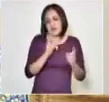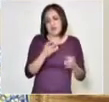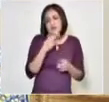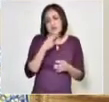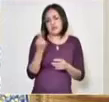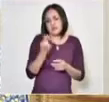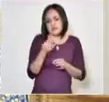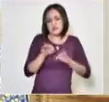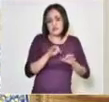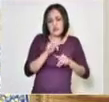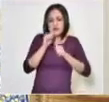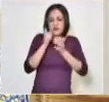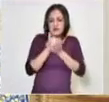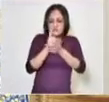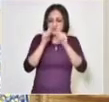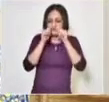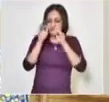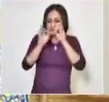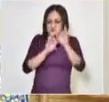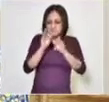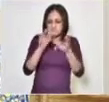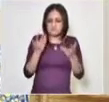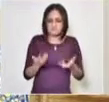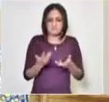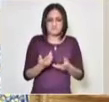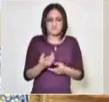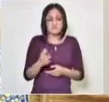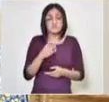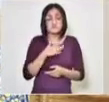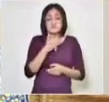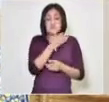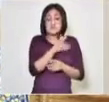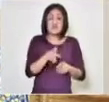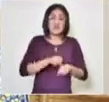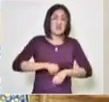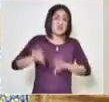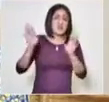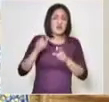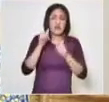es un proceso, pero lo estamos abordando. Nuestro campo estuvo